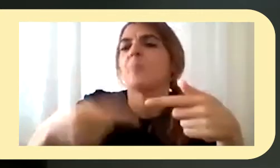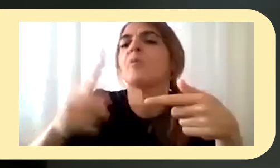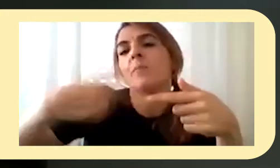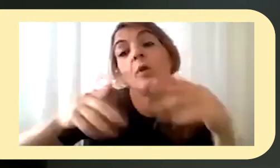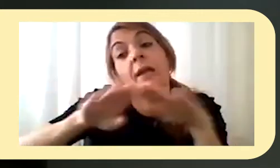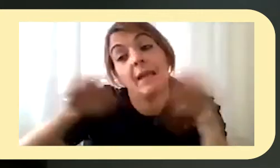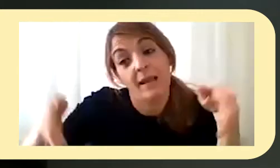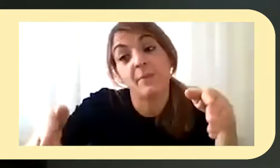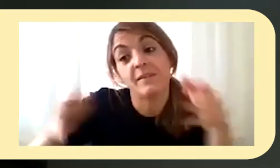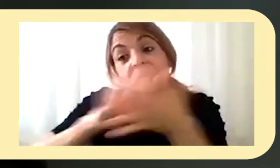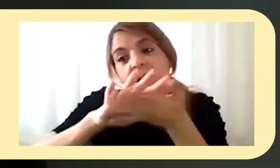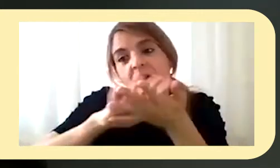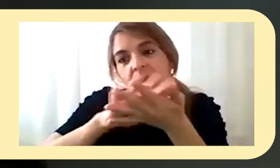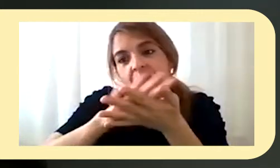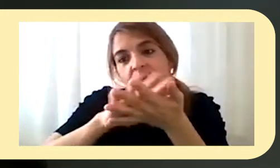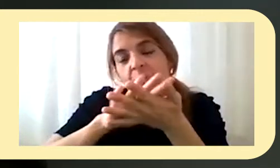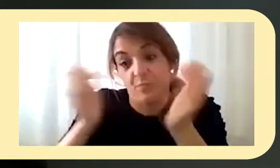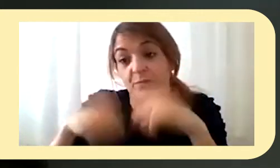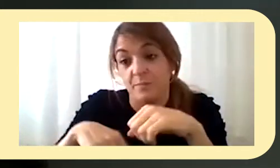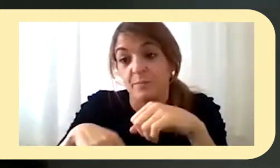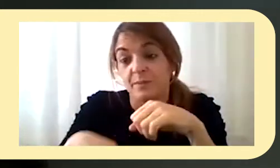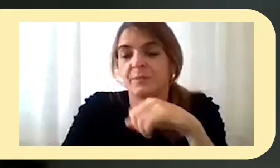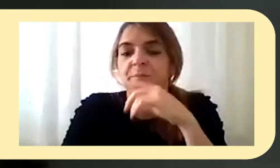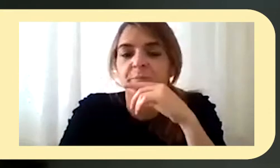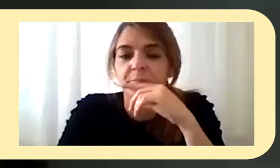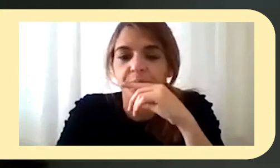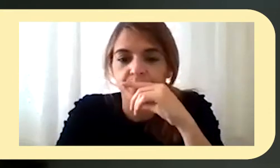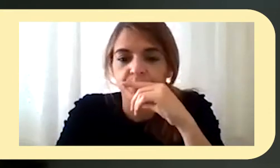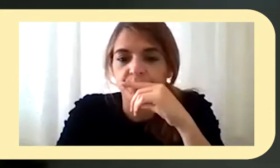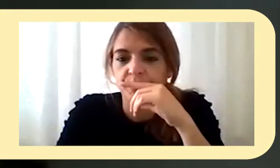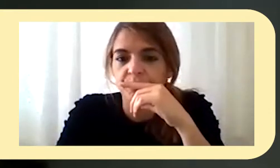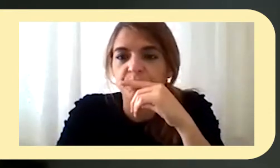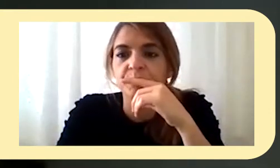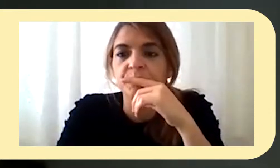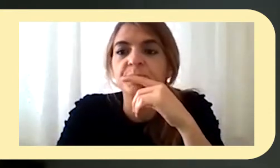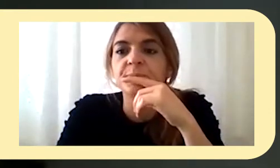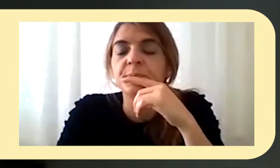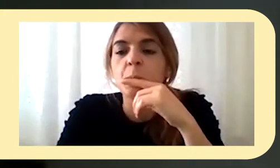mesa, pues depende de lo que haya por el chat, pues lo transmitimos, ¿vale?